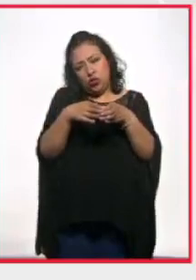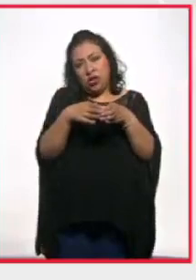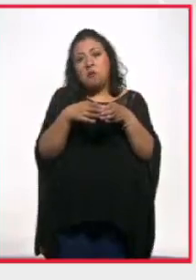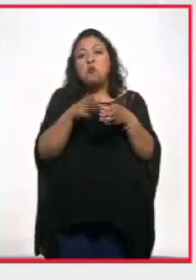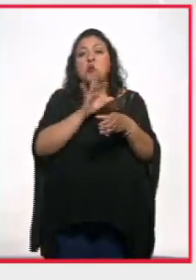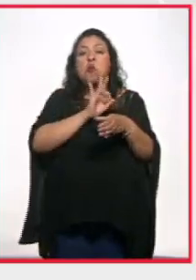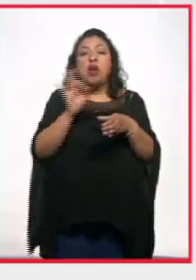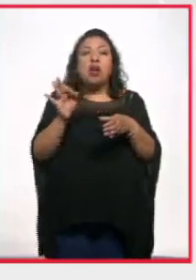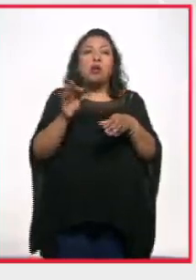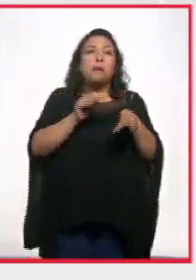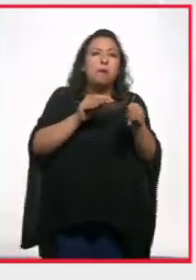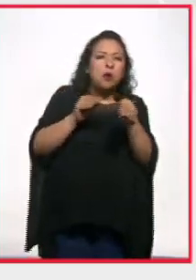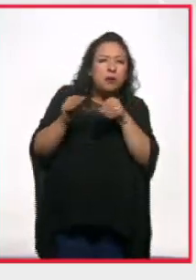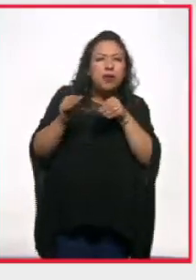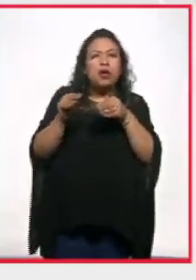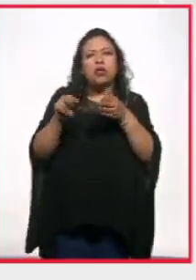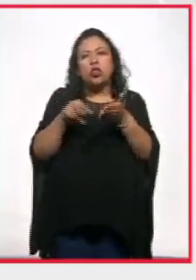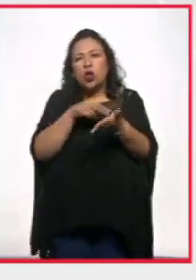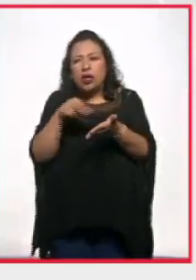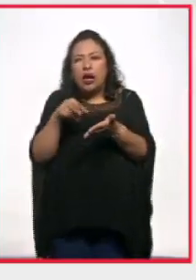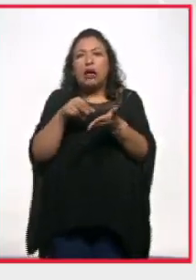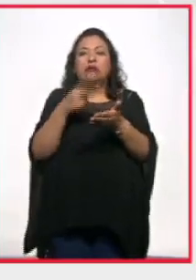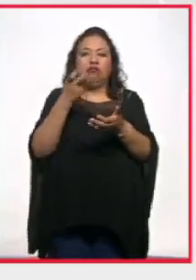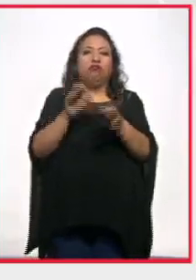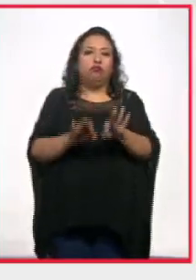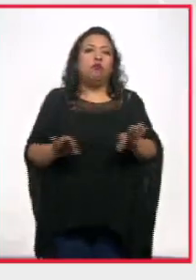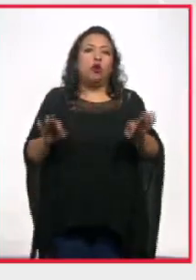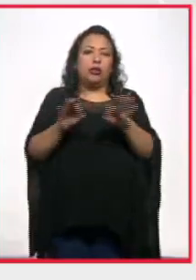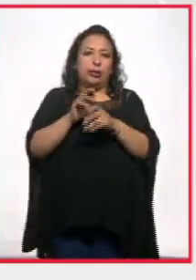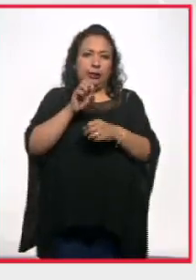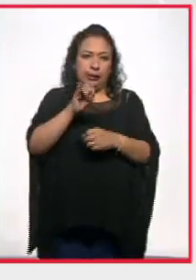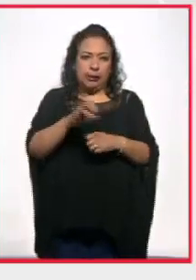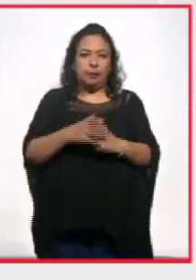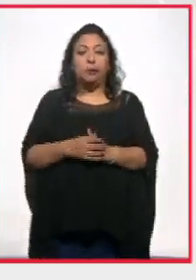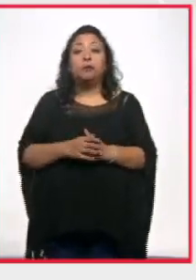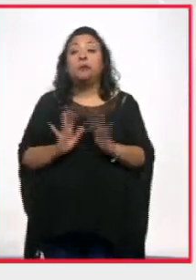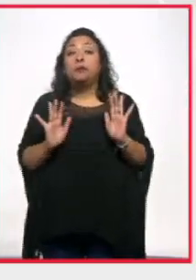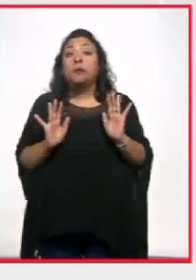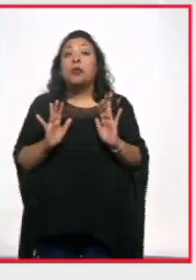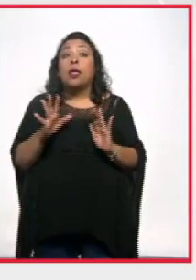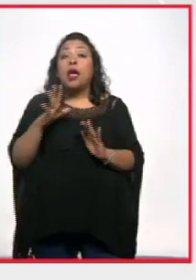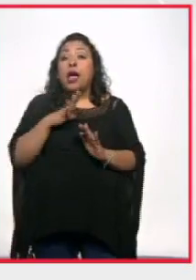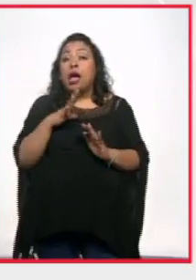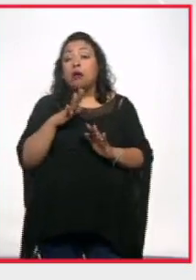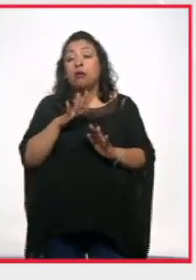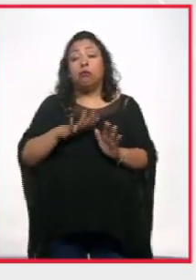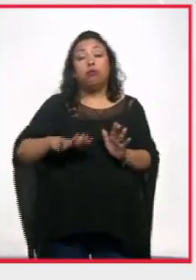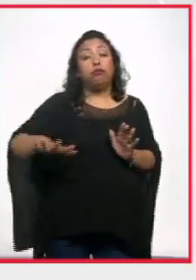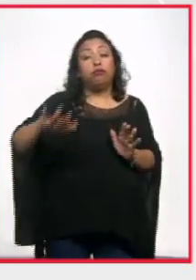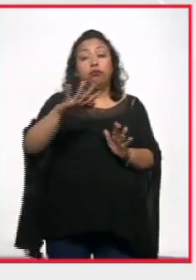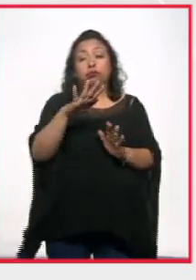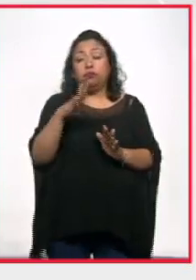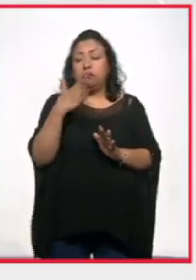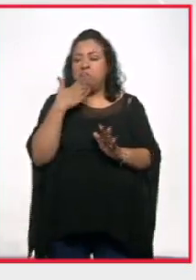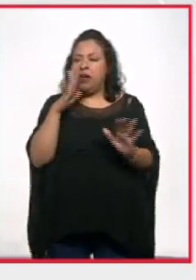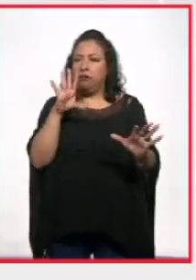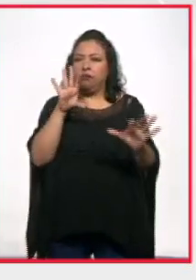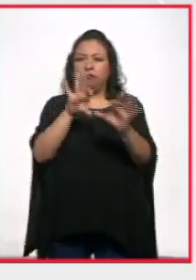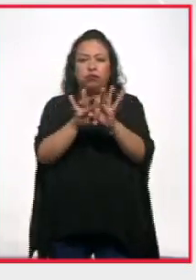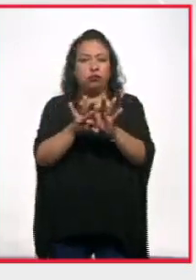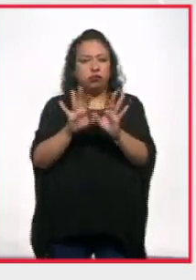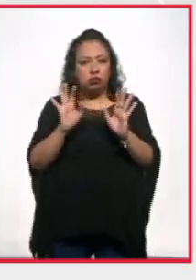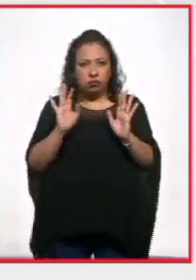sentido de propulsión, de ritmo, de danza, y eso es muy importante. Y da a generar las atmósferas muy